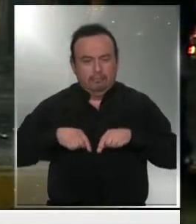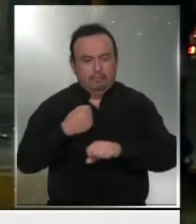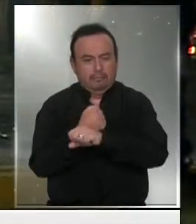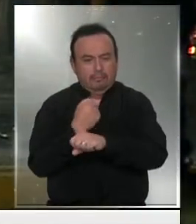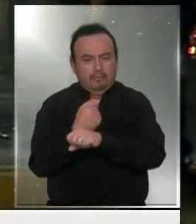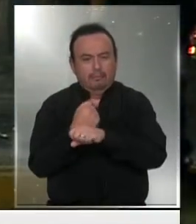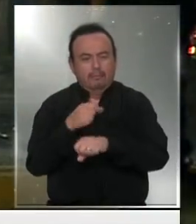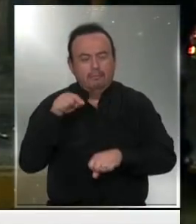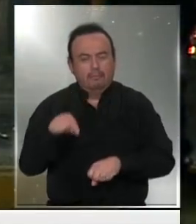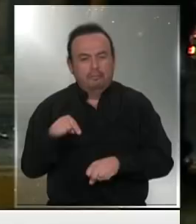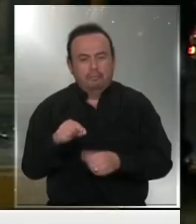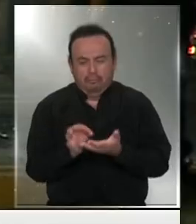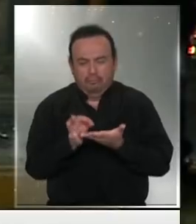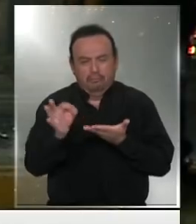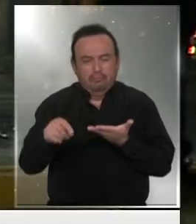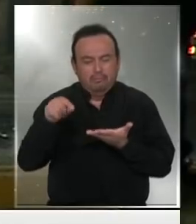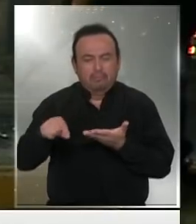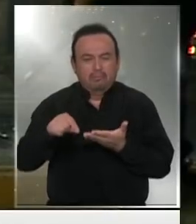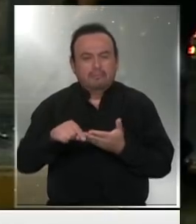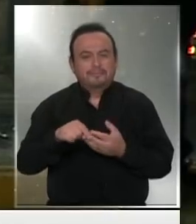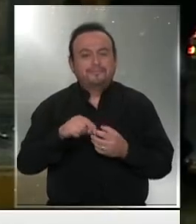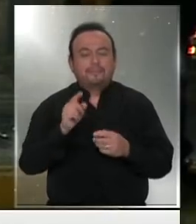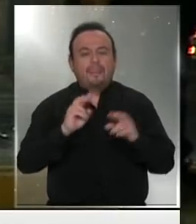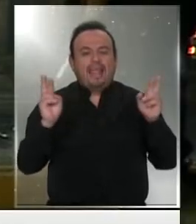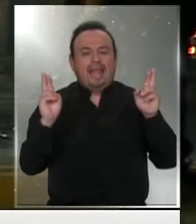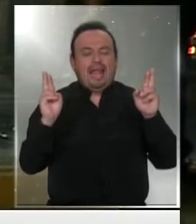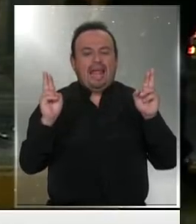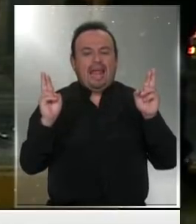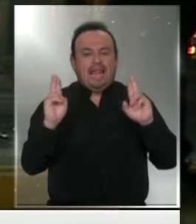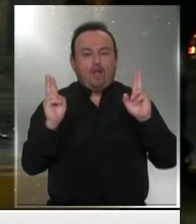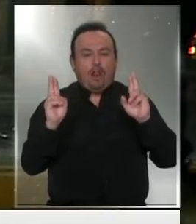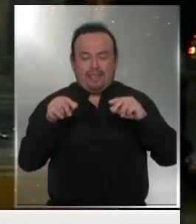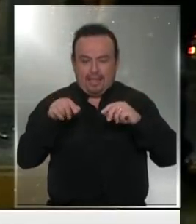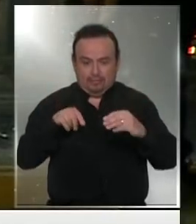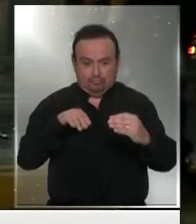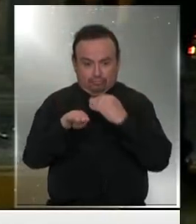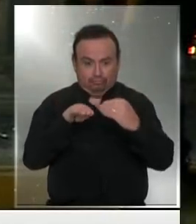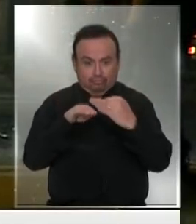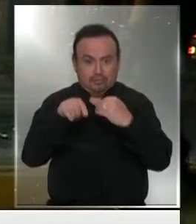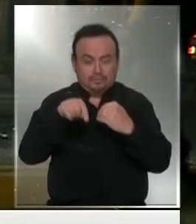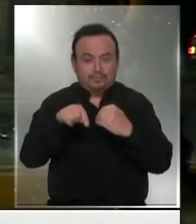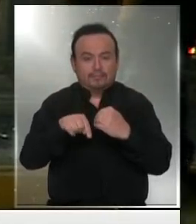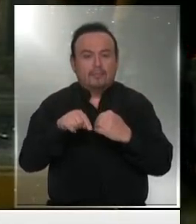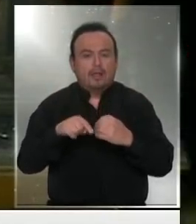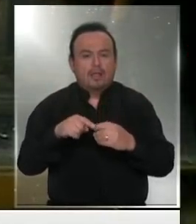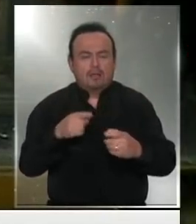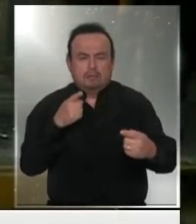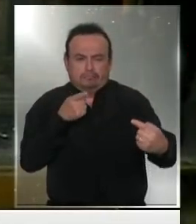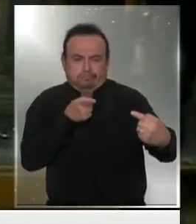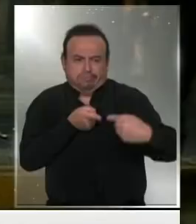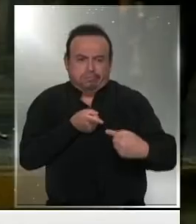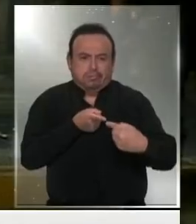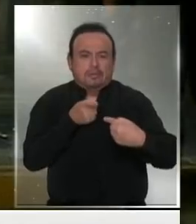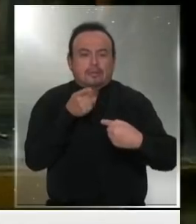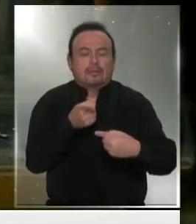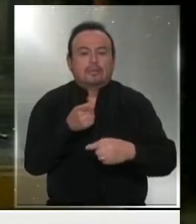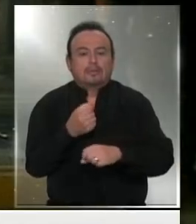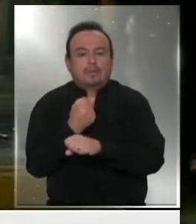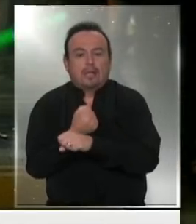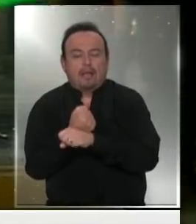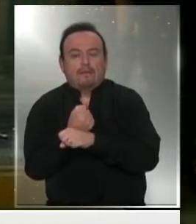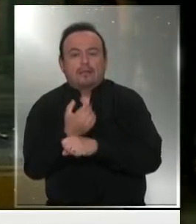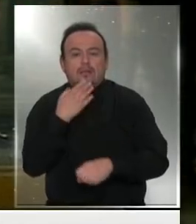Comisaría de esta comuna, aquí en la avenida Recoleta, donde se han generado algunos incidentes entre manifestantes y fuerzas especiales